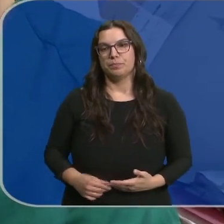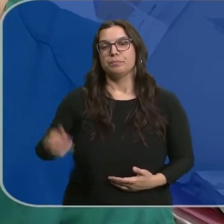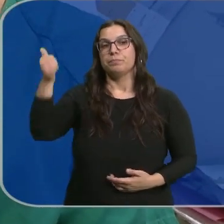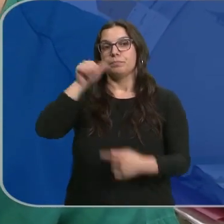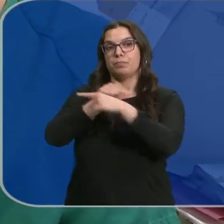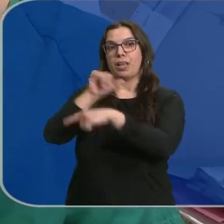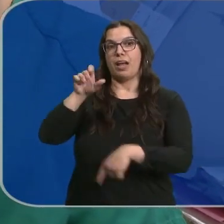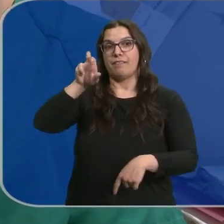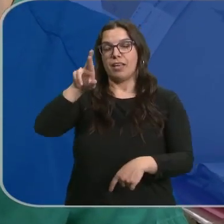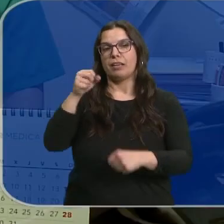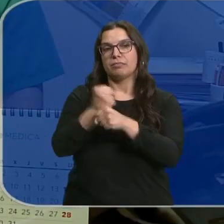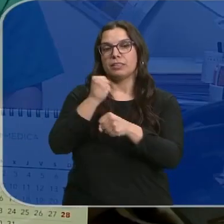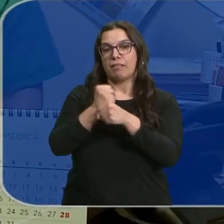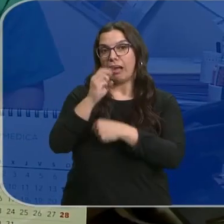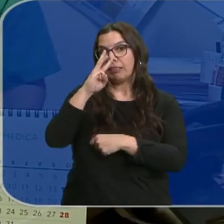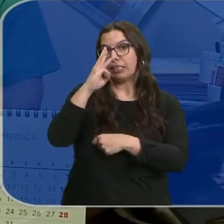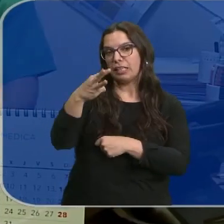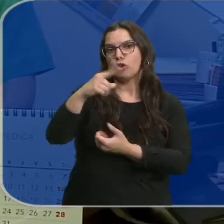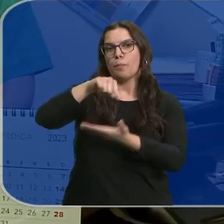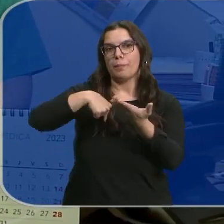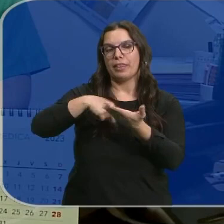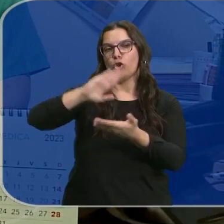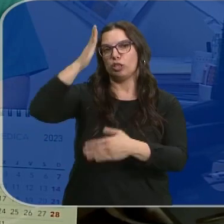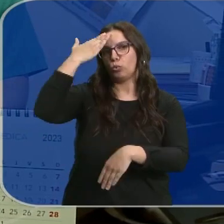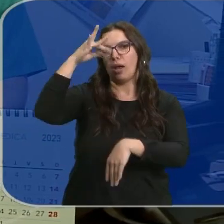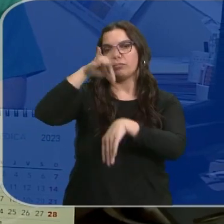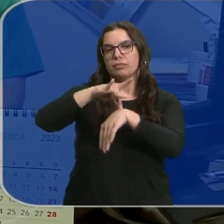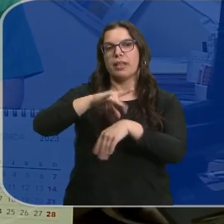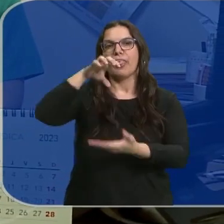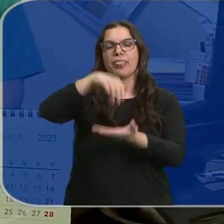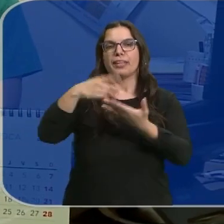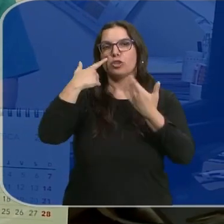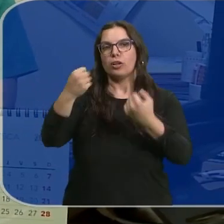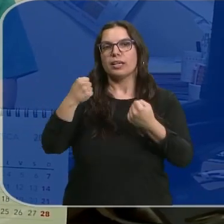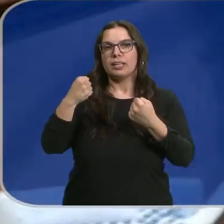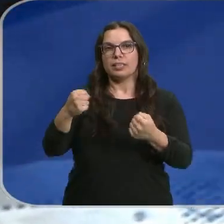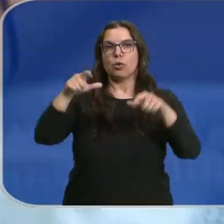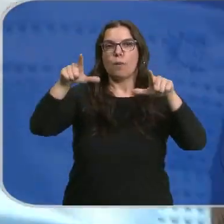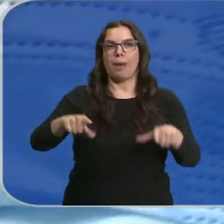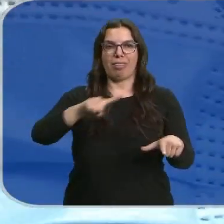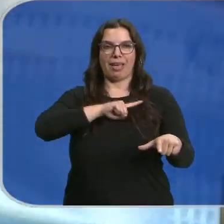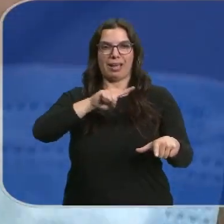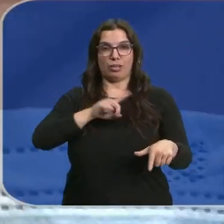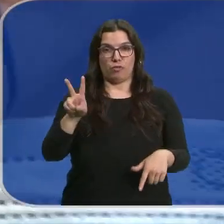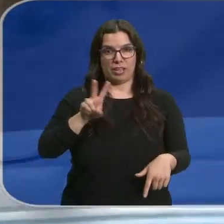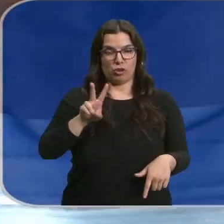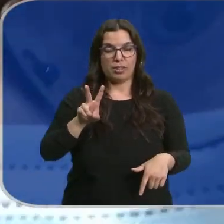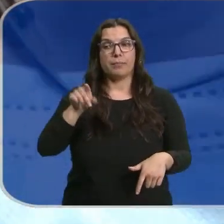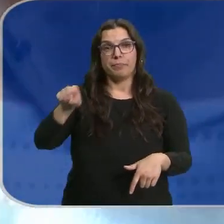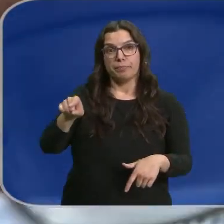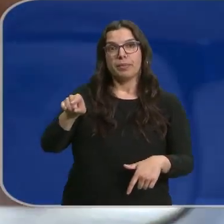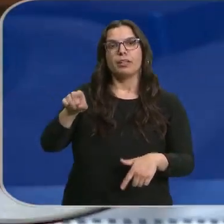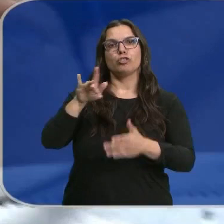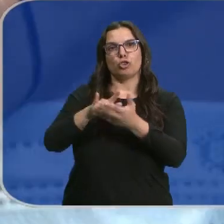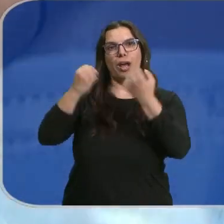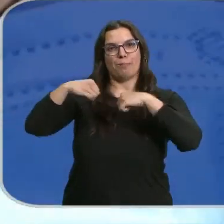Javier trabajará durante los próximos 3 años como médico titular en el Centro de Salud de Plaza del Ejército de Valladolid, lugar en